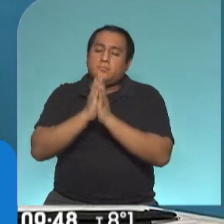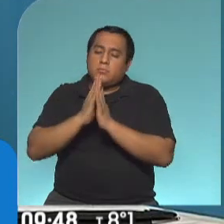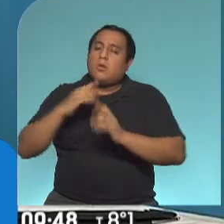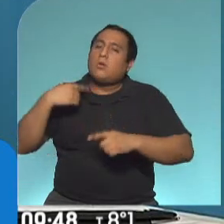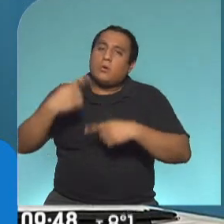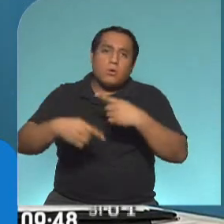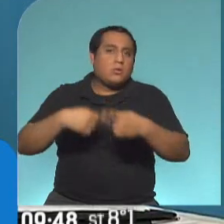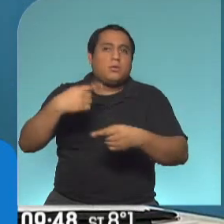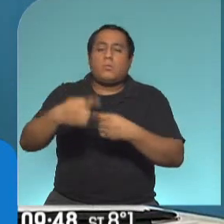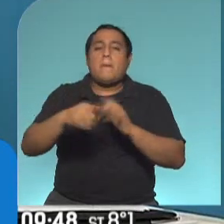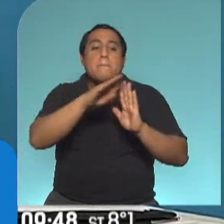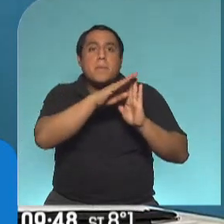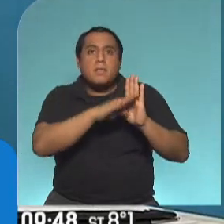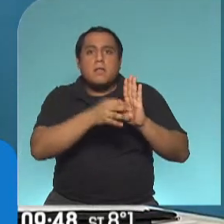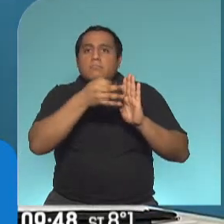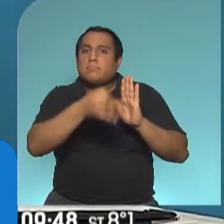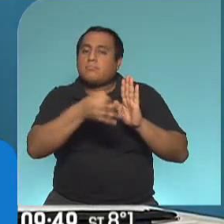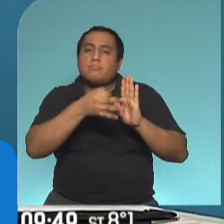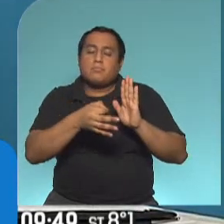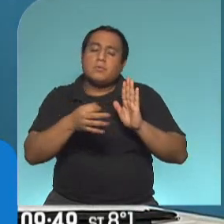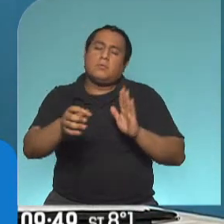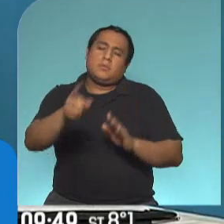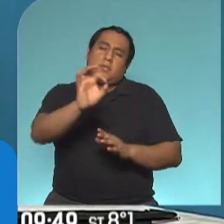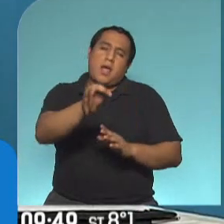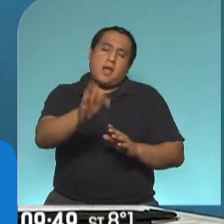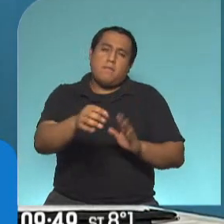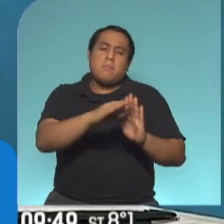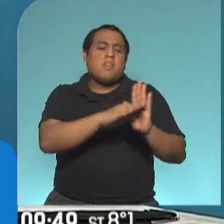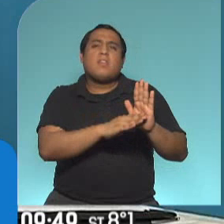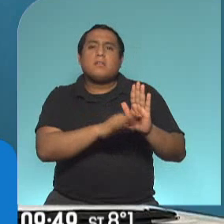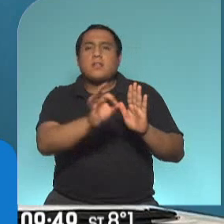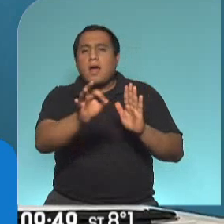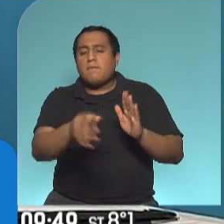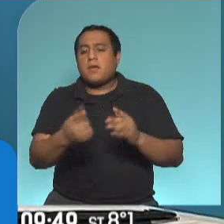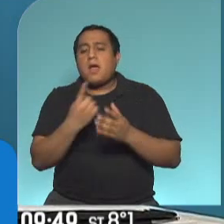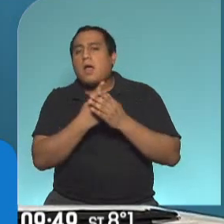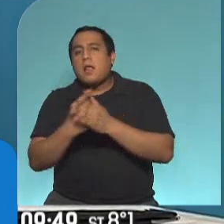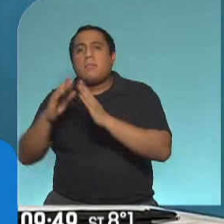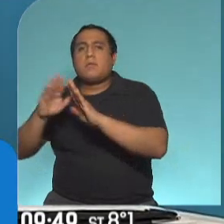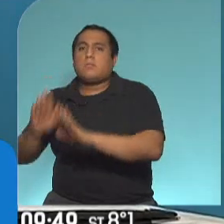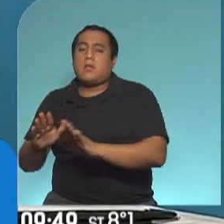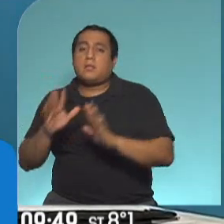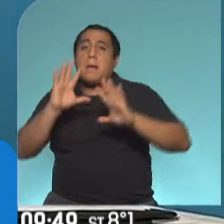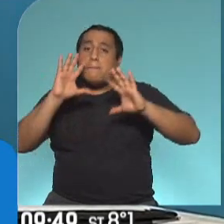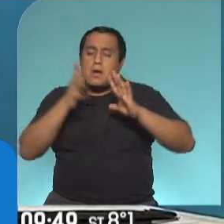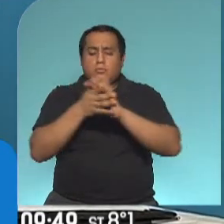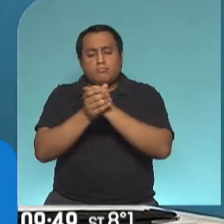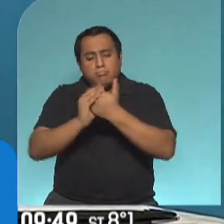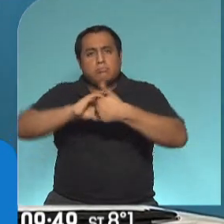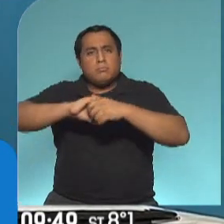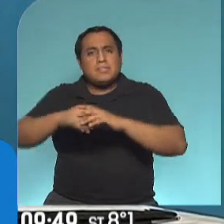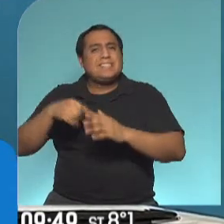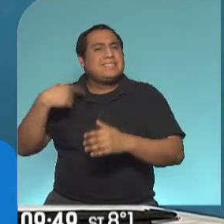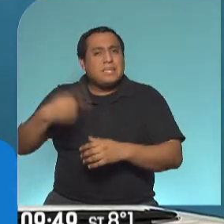manteniendo las medidas ya por todos conocidas de aislamiento social del lavado frecuente de manos